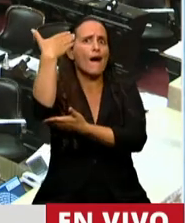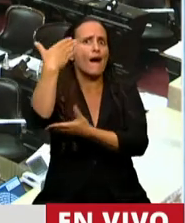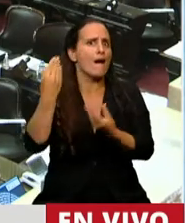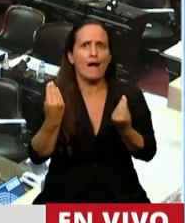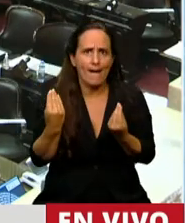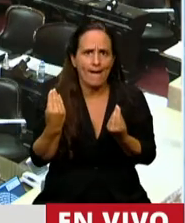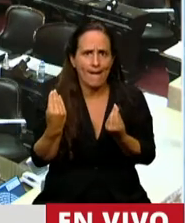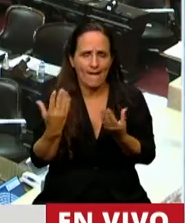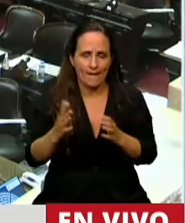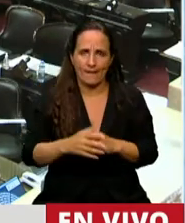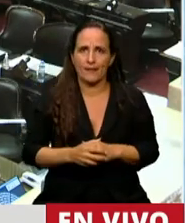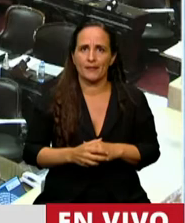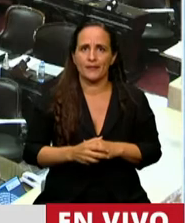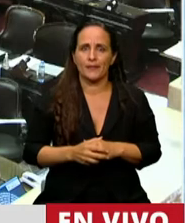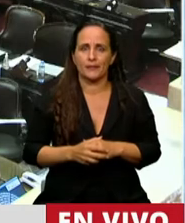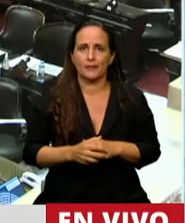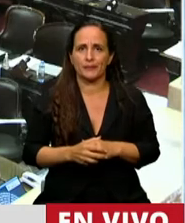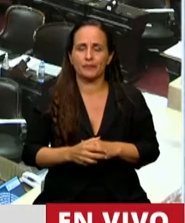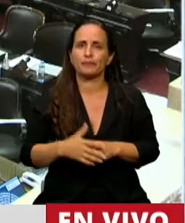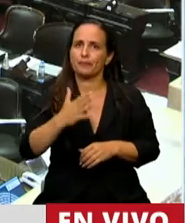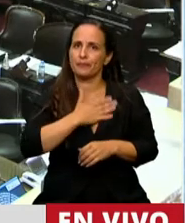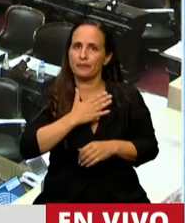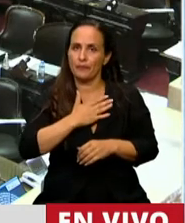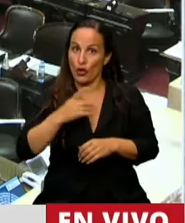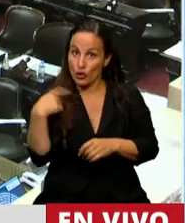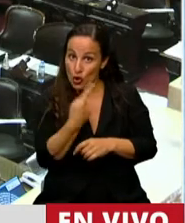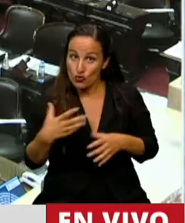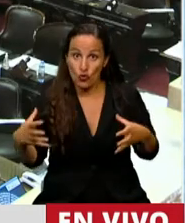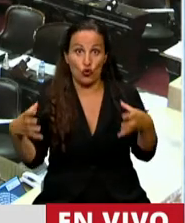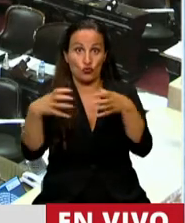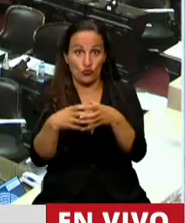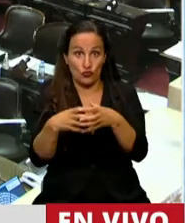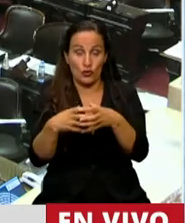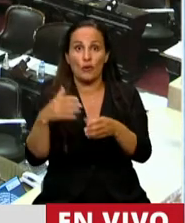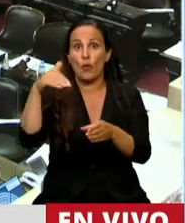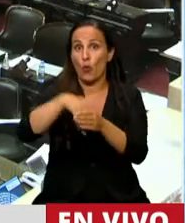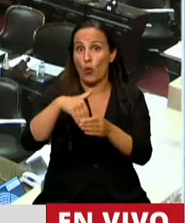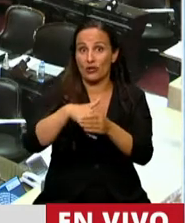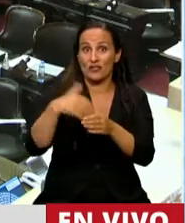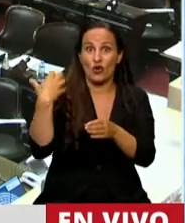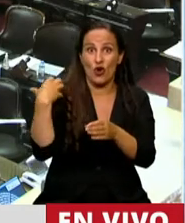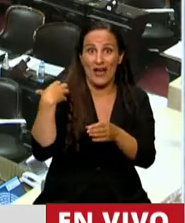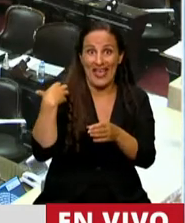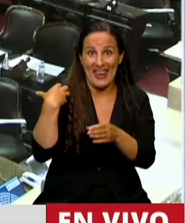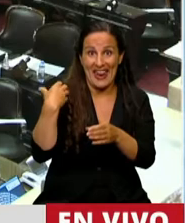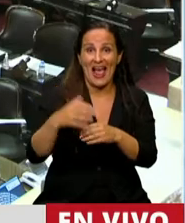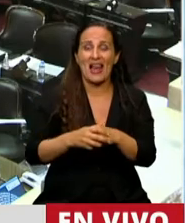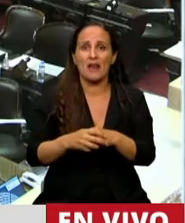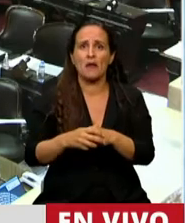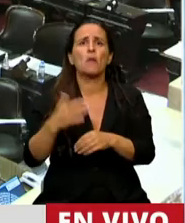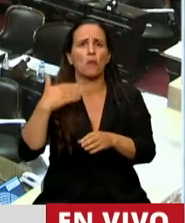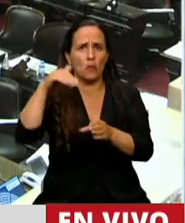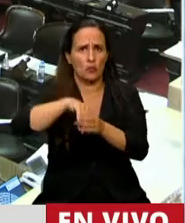hablo. Nosotros en términos generales y en la votación en general, por tanto, vamos a acompañar